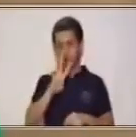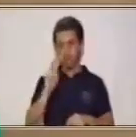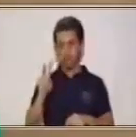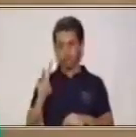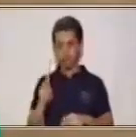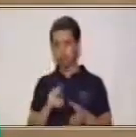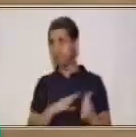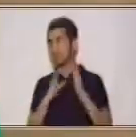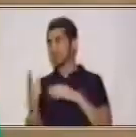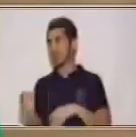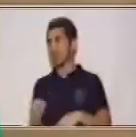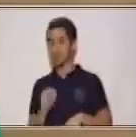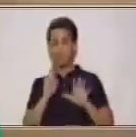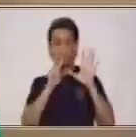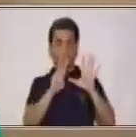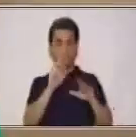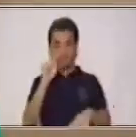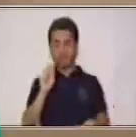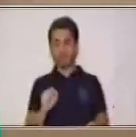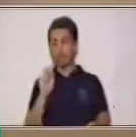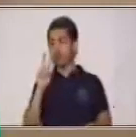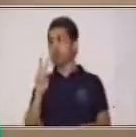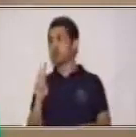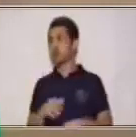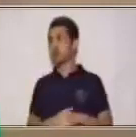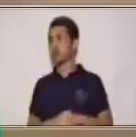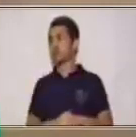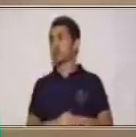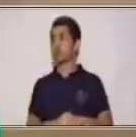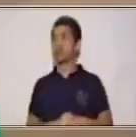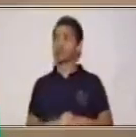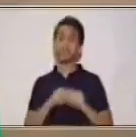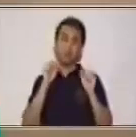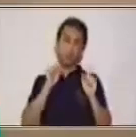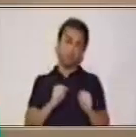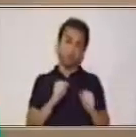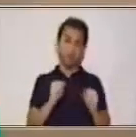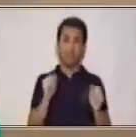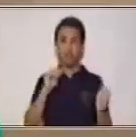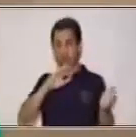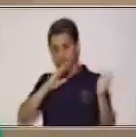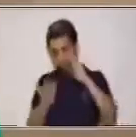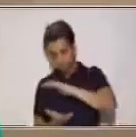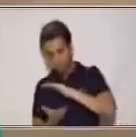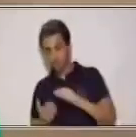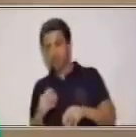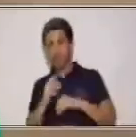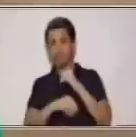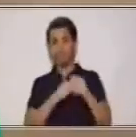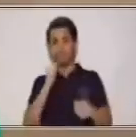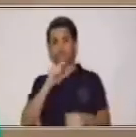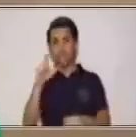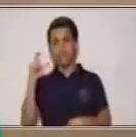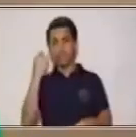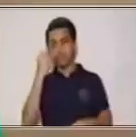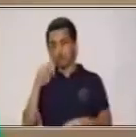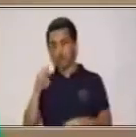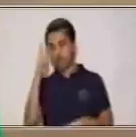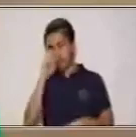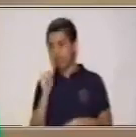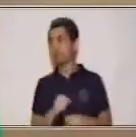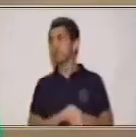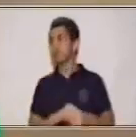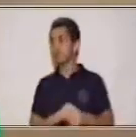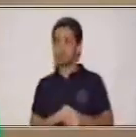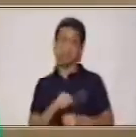7 dividido 2 lo podemos expresar de manera fraccionaria. Y este